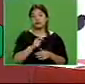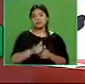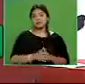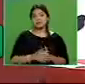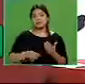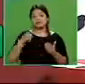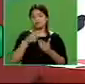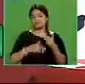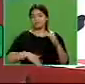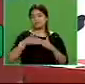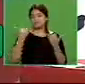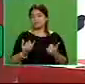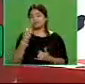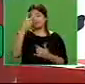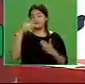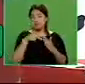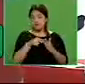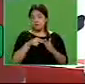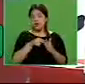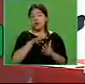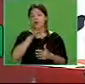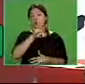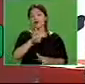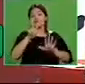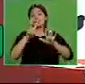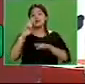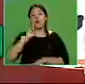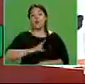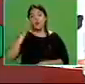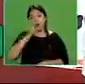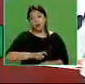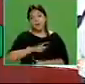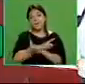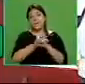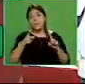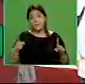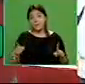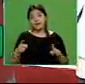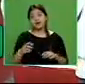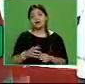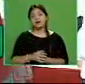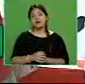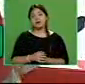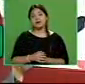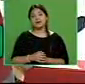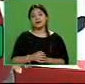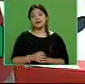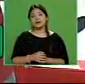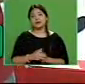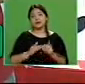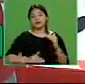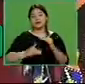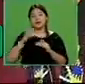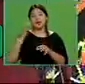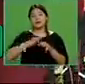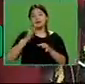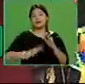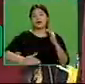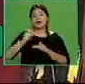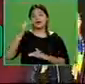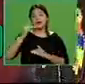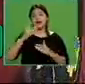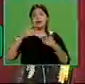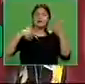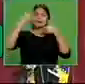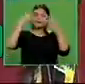que en este momento son 2.047 bolívares, pero que va a subir en septiembre.